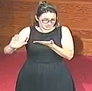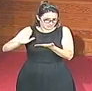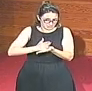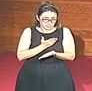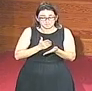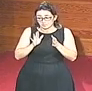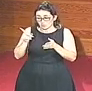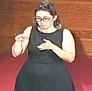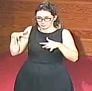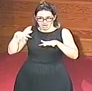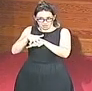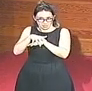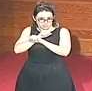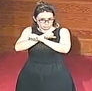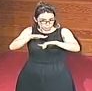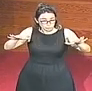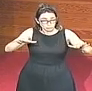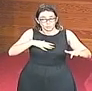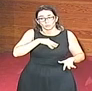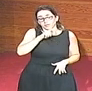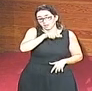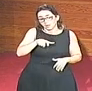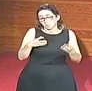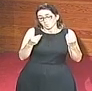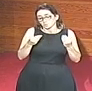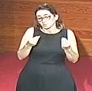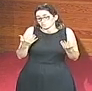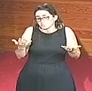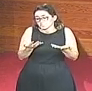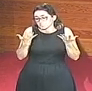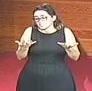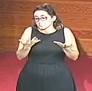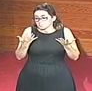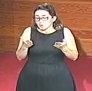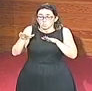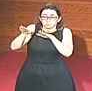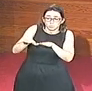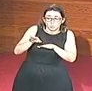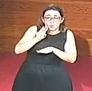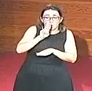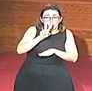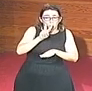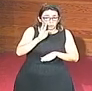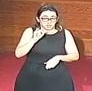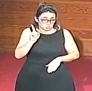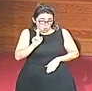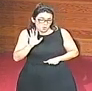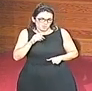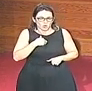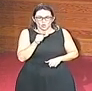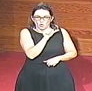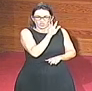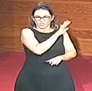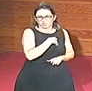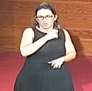está en redes, entonces también mucha gente que a lo mejor no es necesariamente pro-Putin, pero está también cansada de Occidente, pues